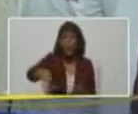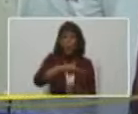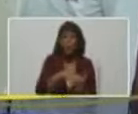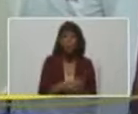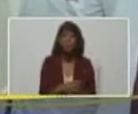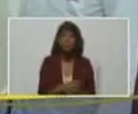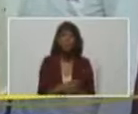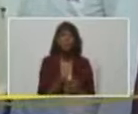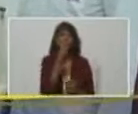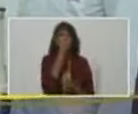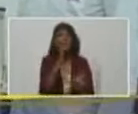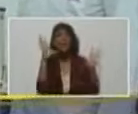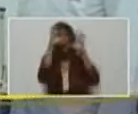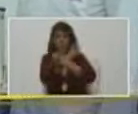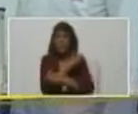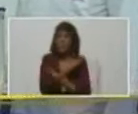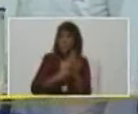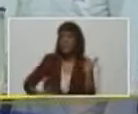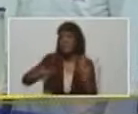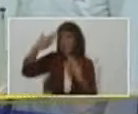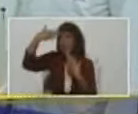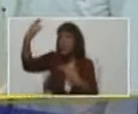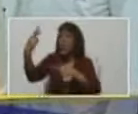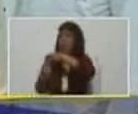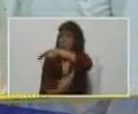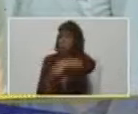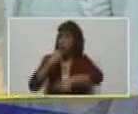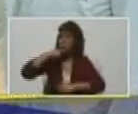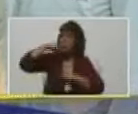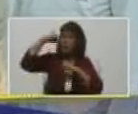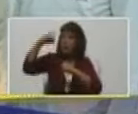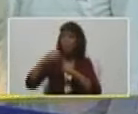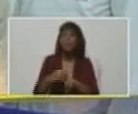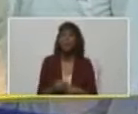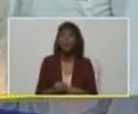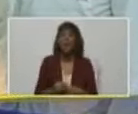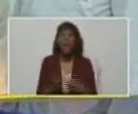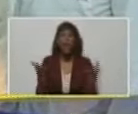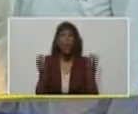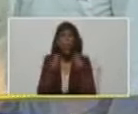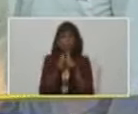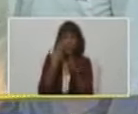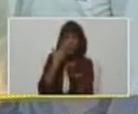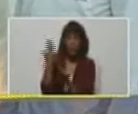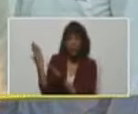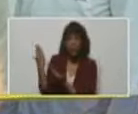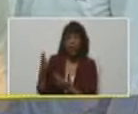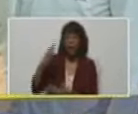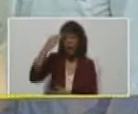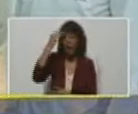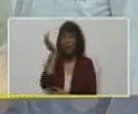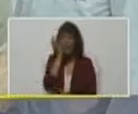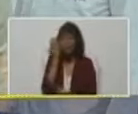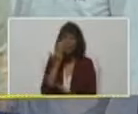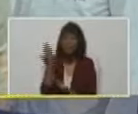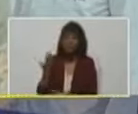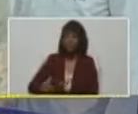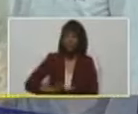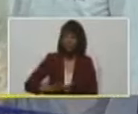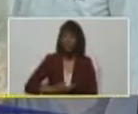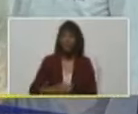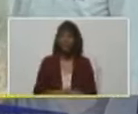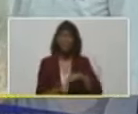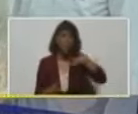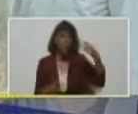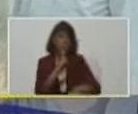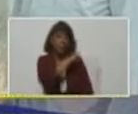Junquito. Buenas noches, presidente. Un saludo revolucionario. Aquí estamos en compañía de nuestra almirante en jefe, Carmen Meléndez, y